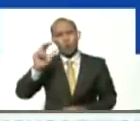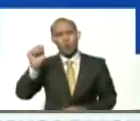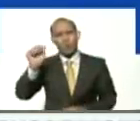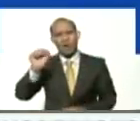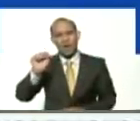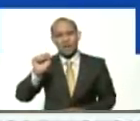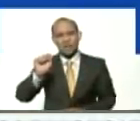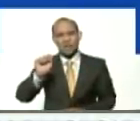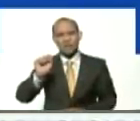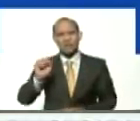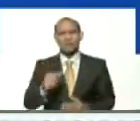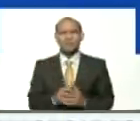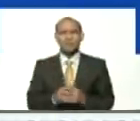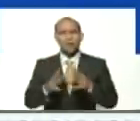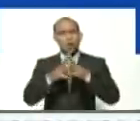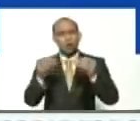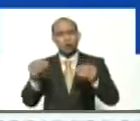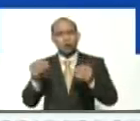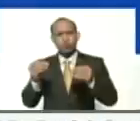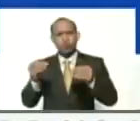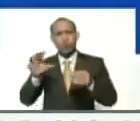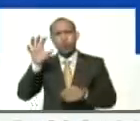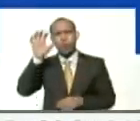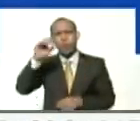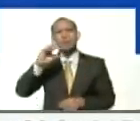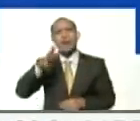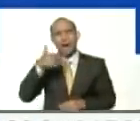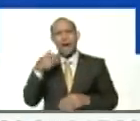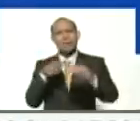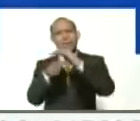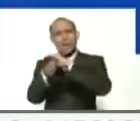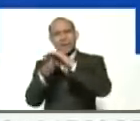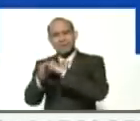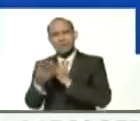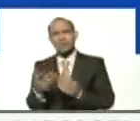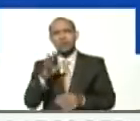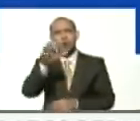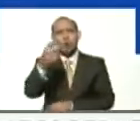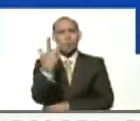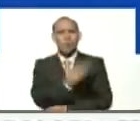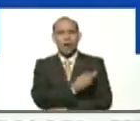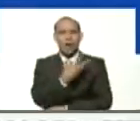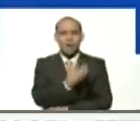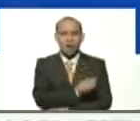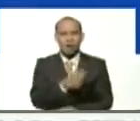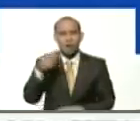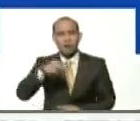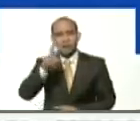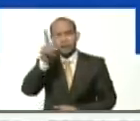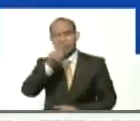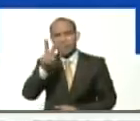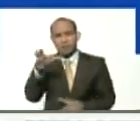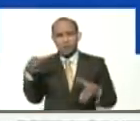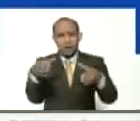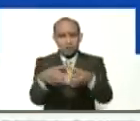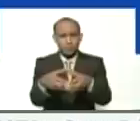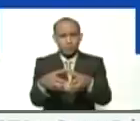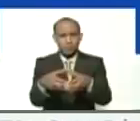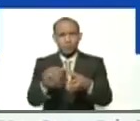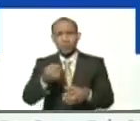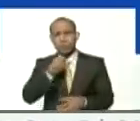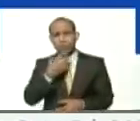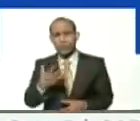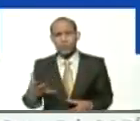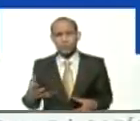todos los países debemos y podemos acceder para adquirir vacunas y en el caso de venezuela bueno